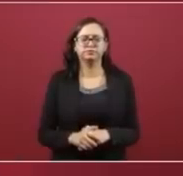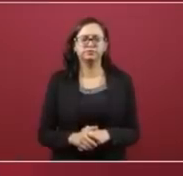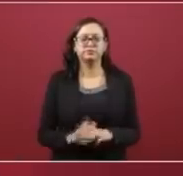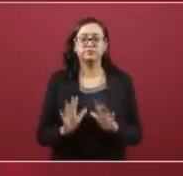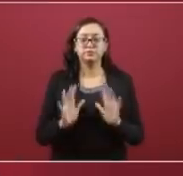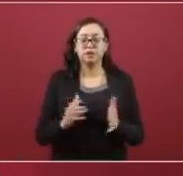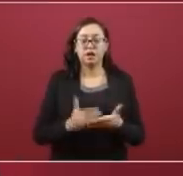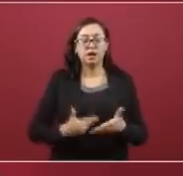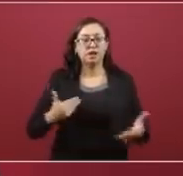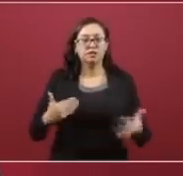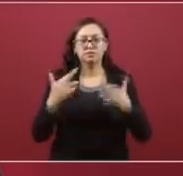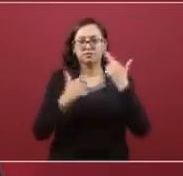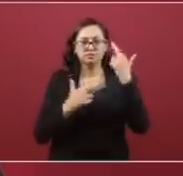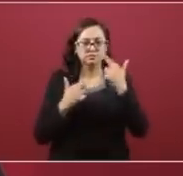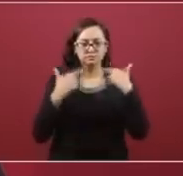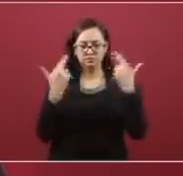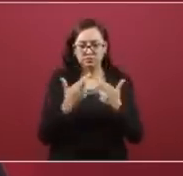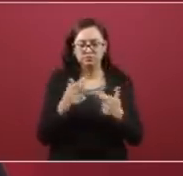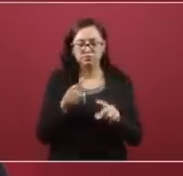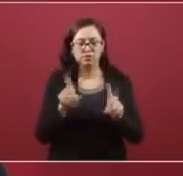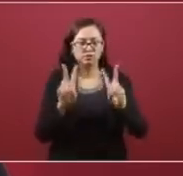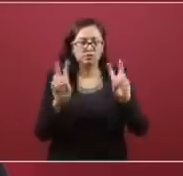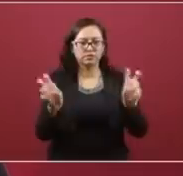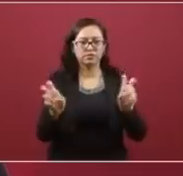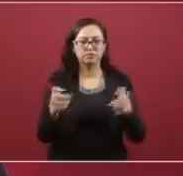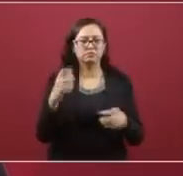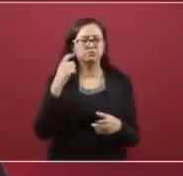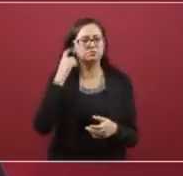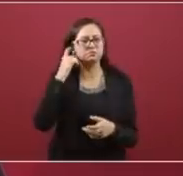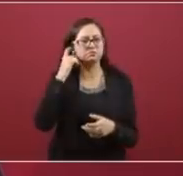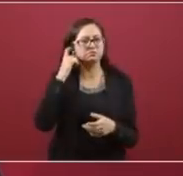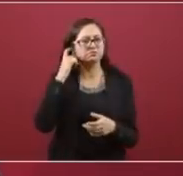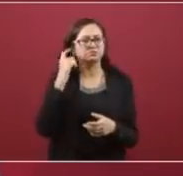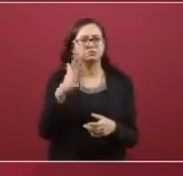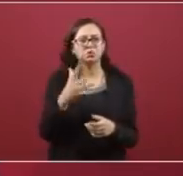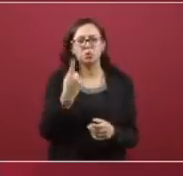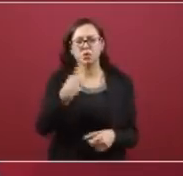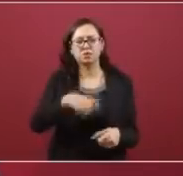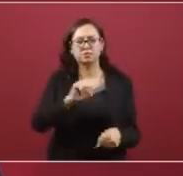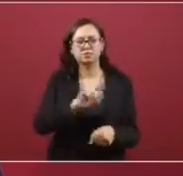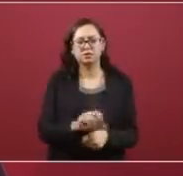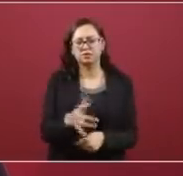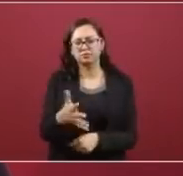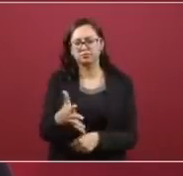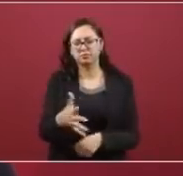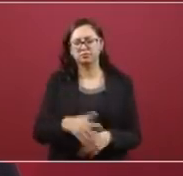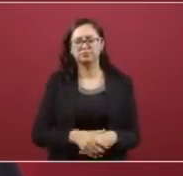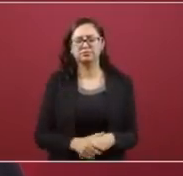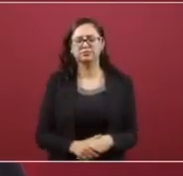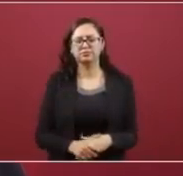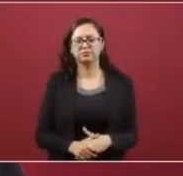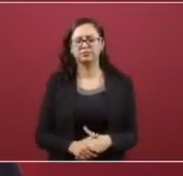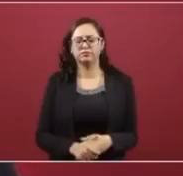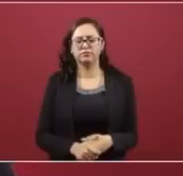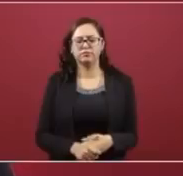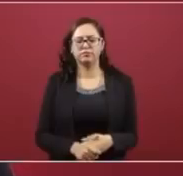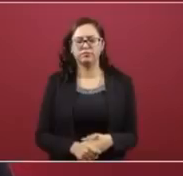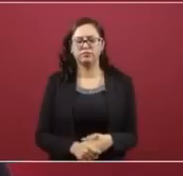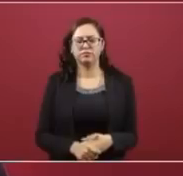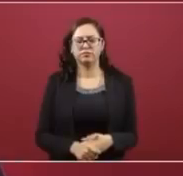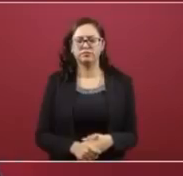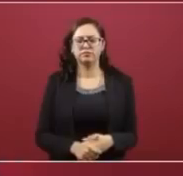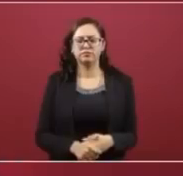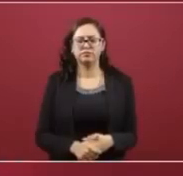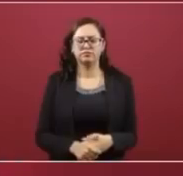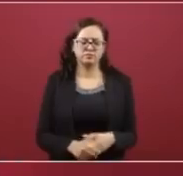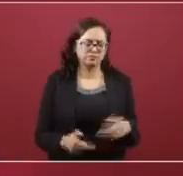reunión sobre este tema hace aproximadamente una semana y se está definiendo